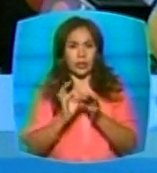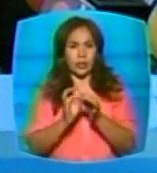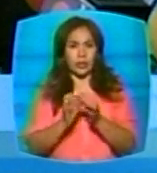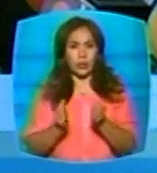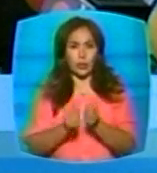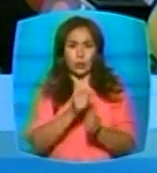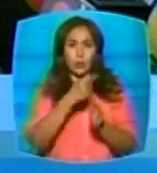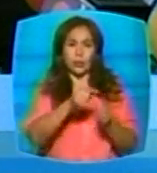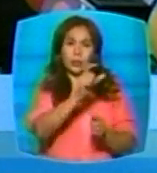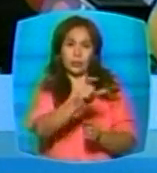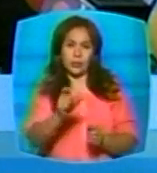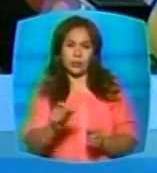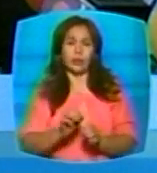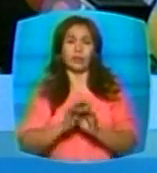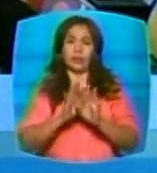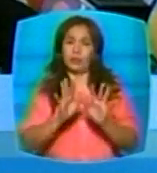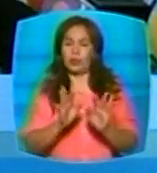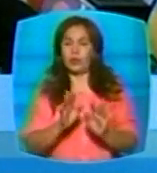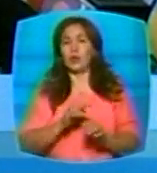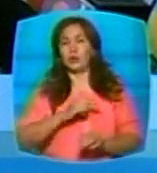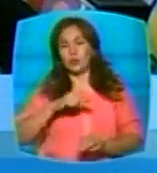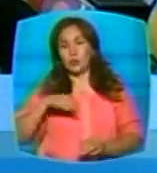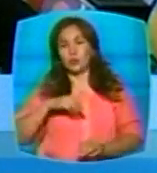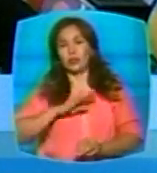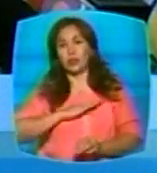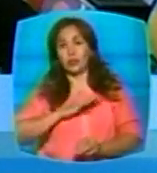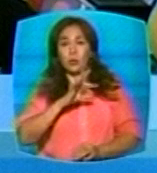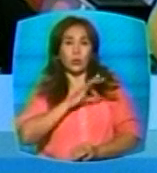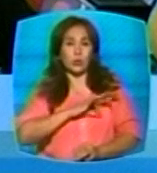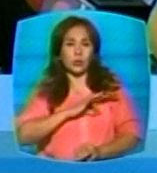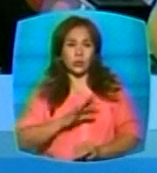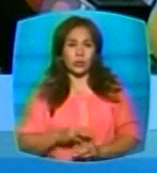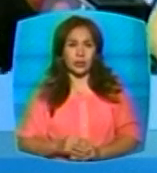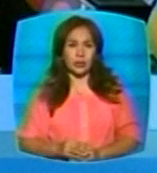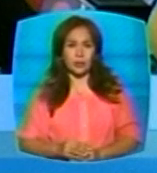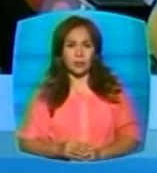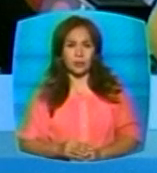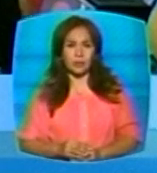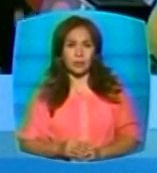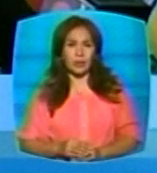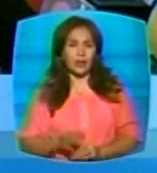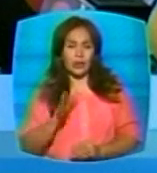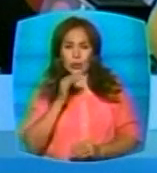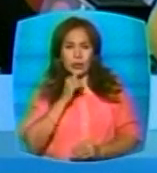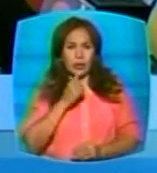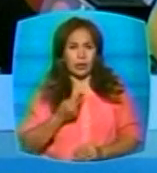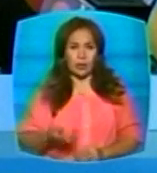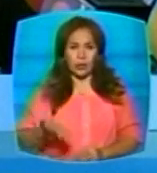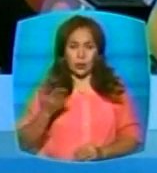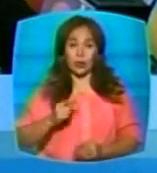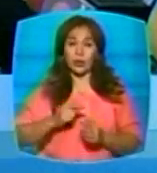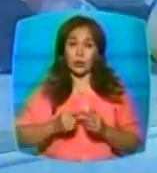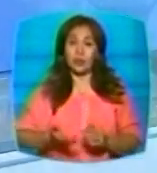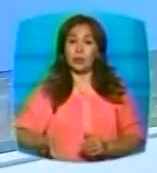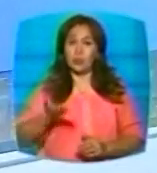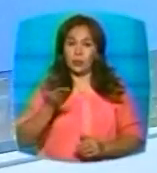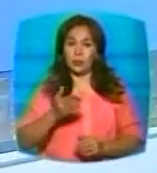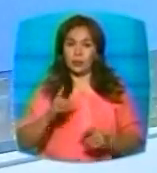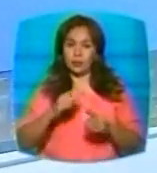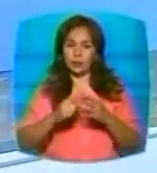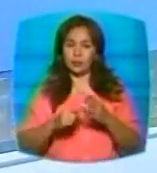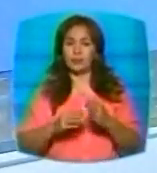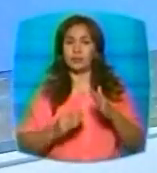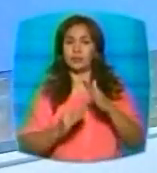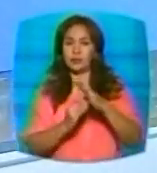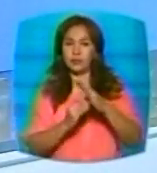con su semejante, indudablemente nosotros tendremos una sociedad desprovista de esos valores. Por eso es importante que los